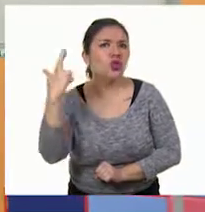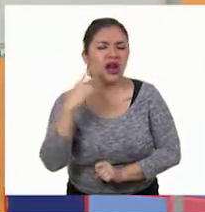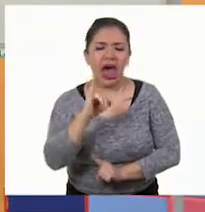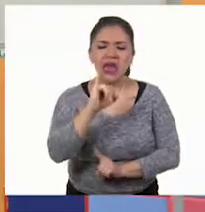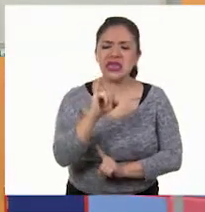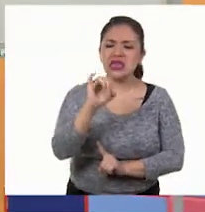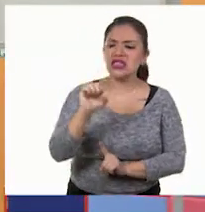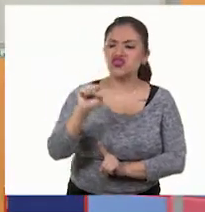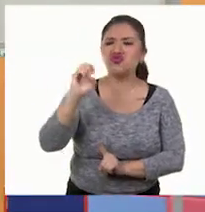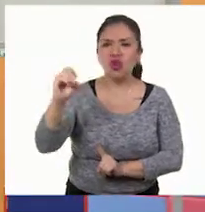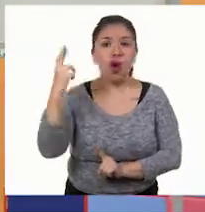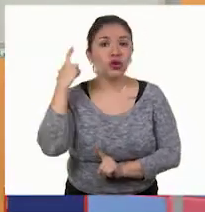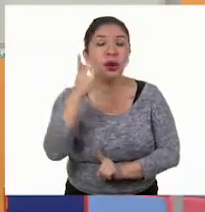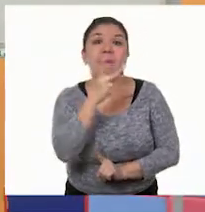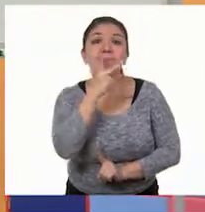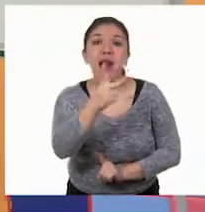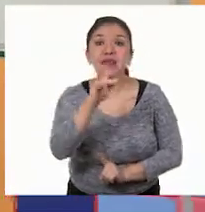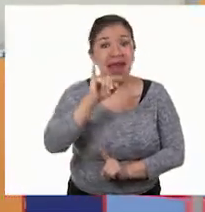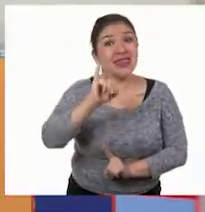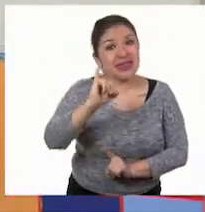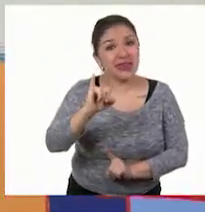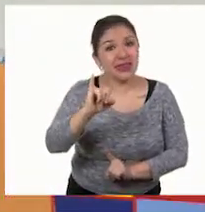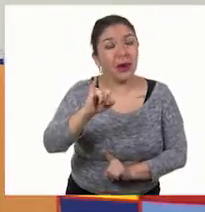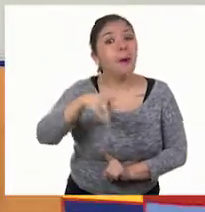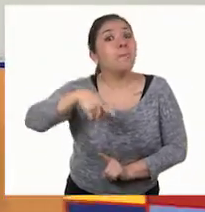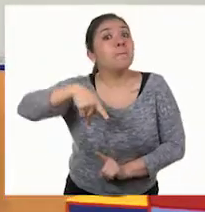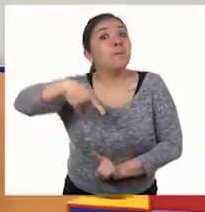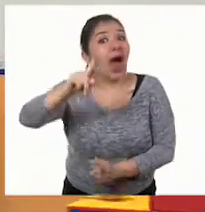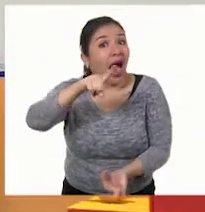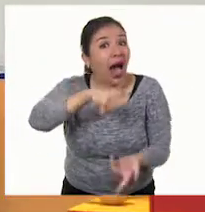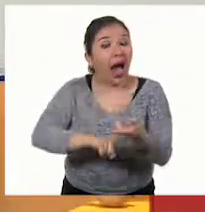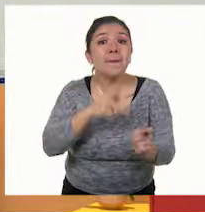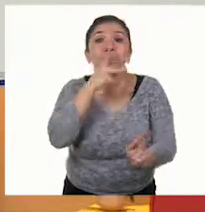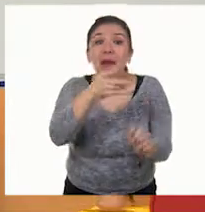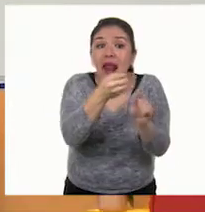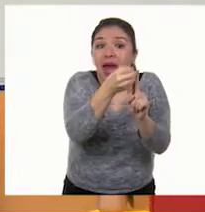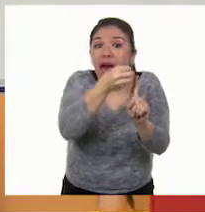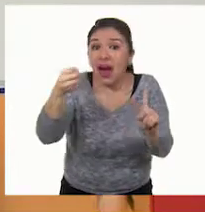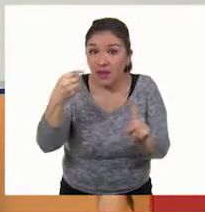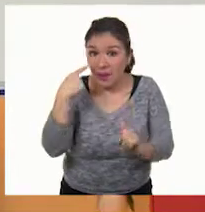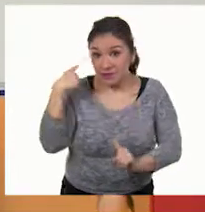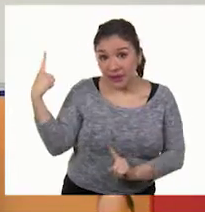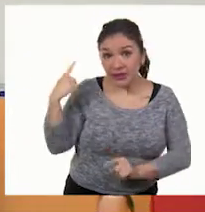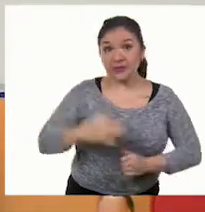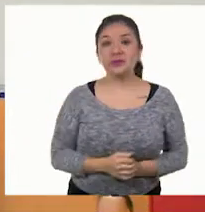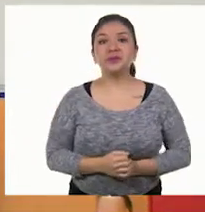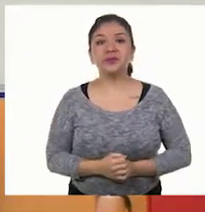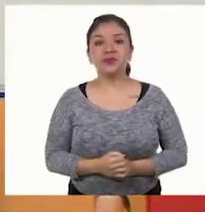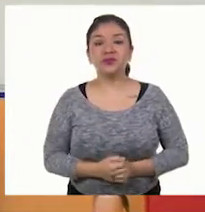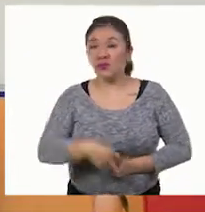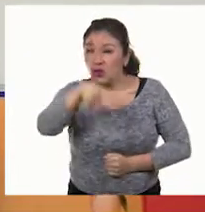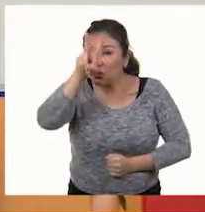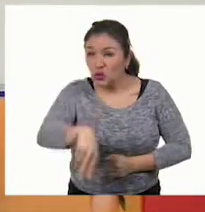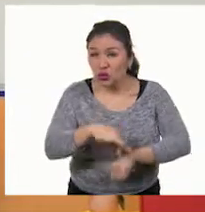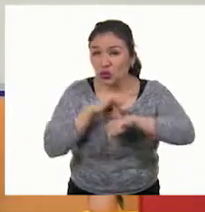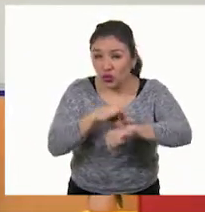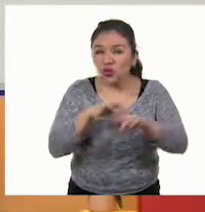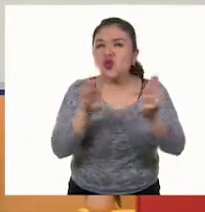que empieza con la I, pero hizo, te lo voy a escribir aquí, en